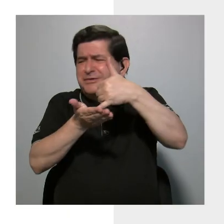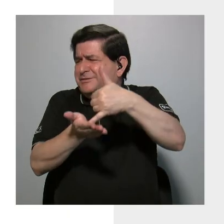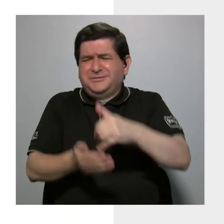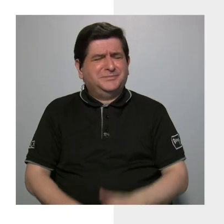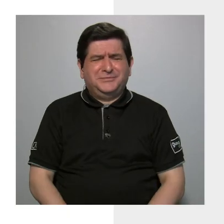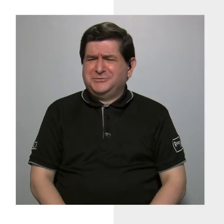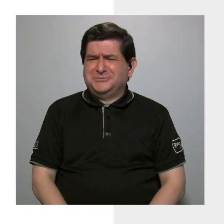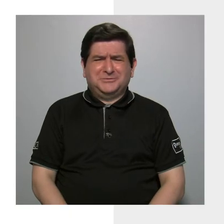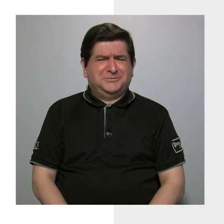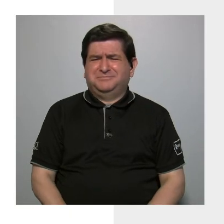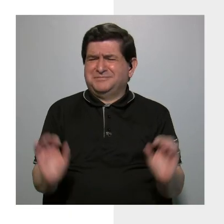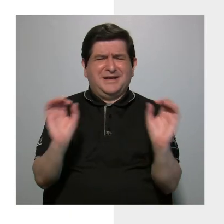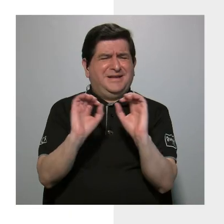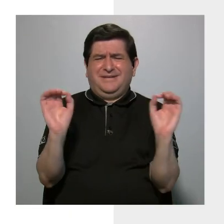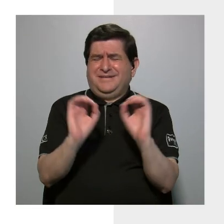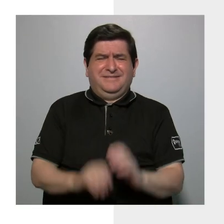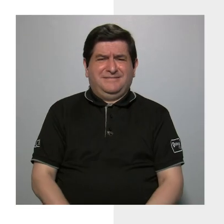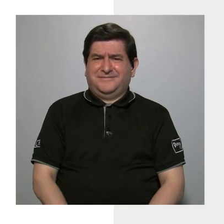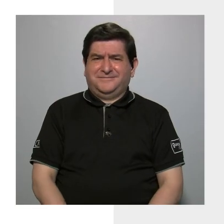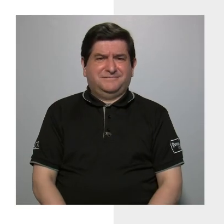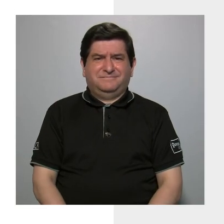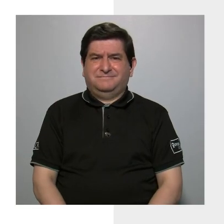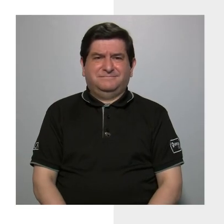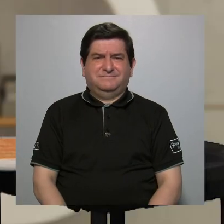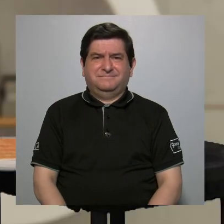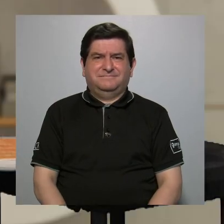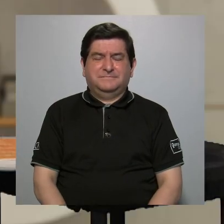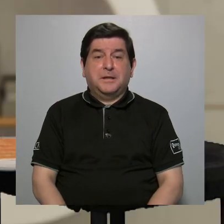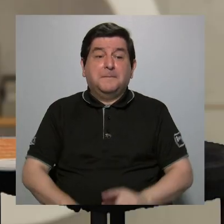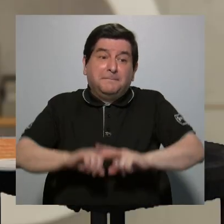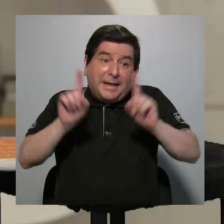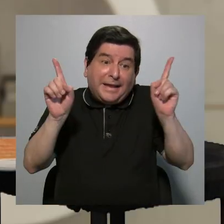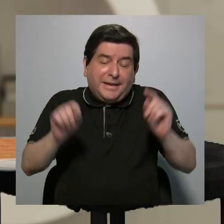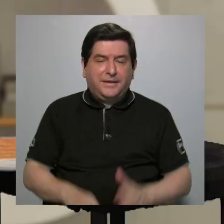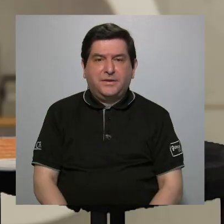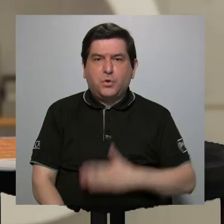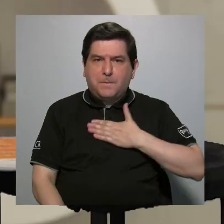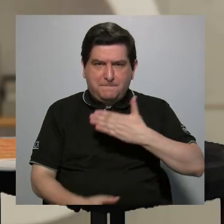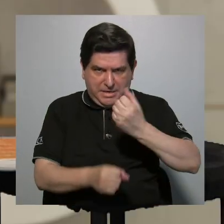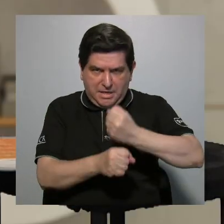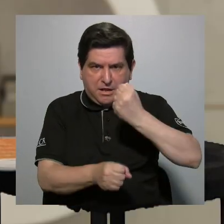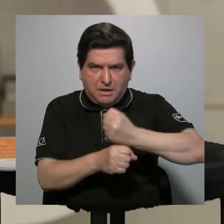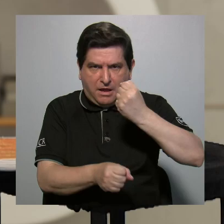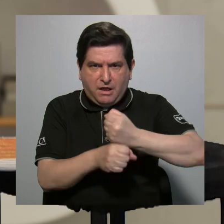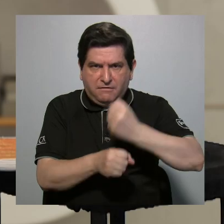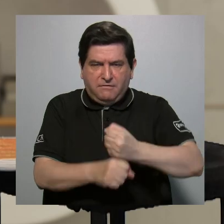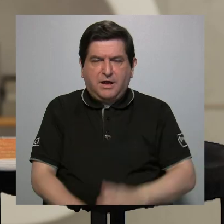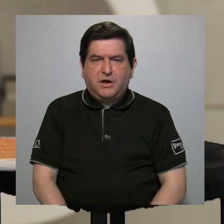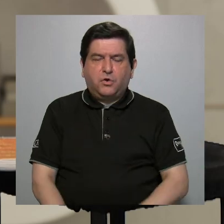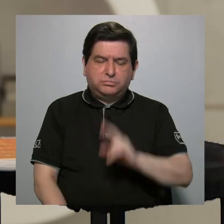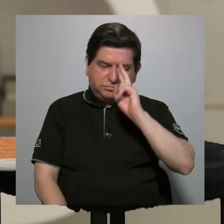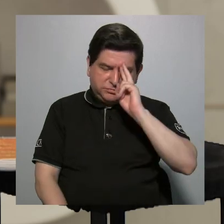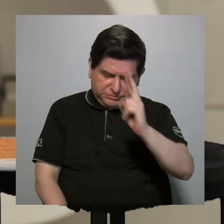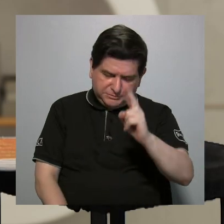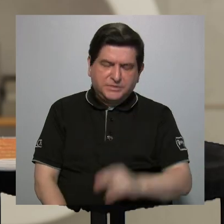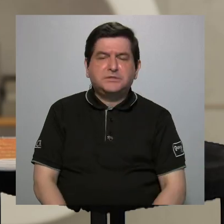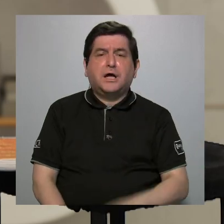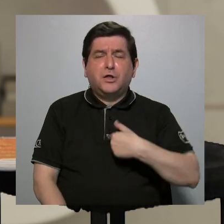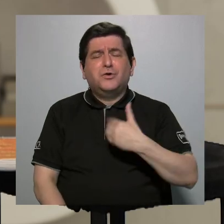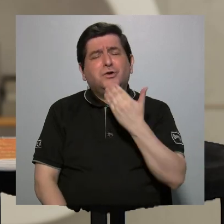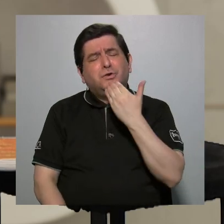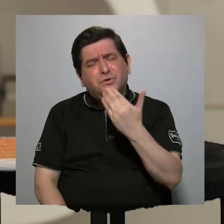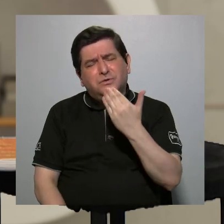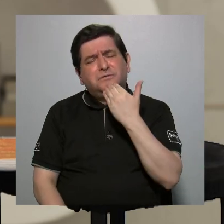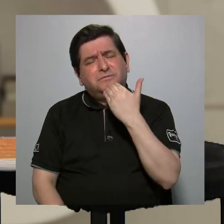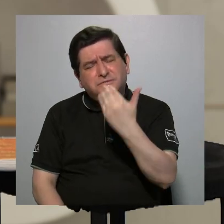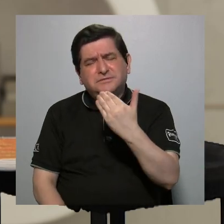ni premios, ni estatuillas de esas como las que dan. Pero bueno, mi labor ha sido, digamos, reconocida y eso yo lo